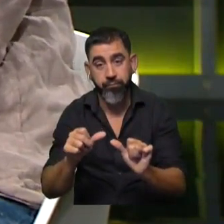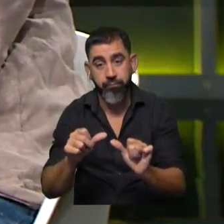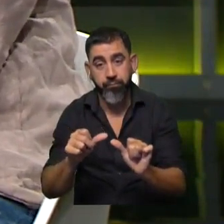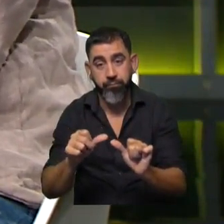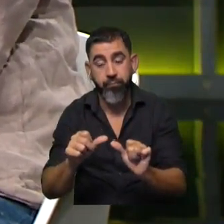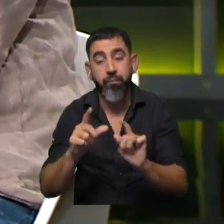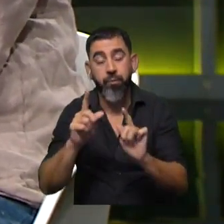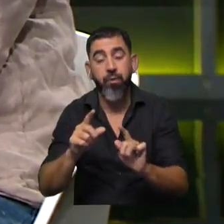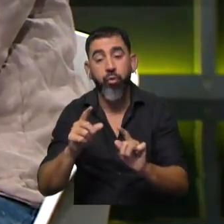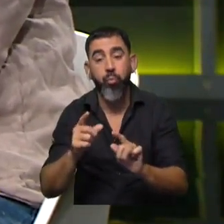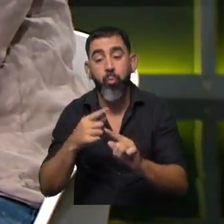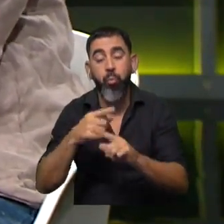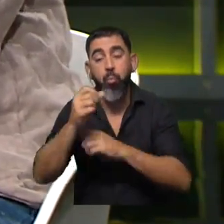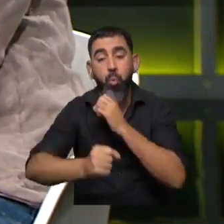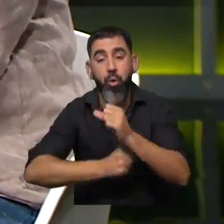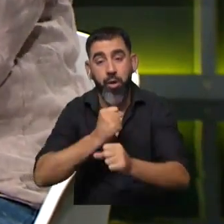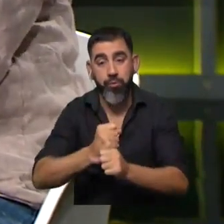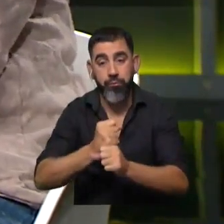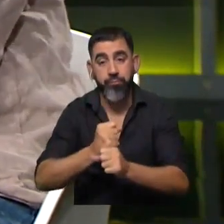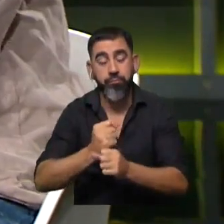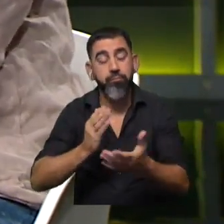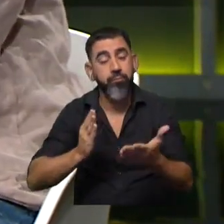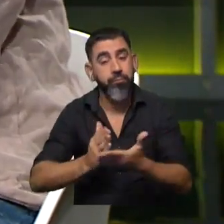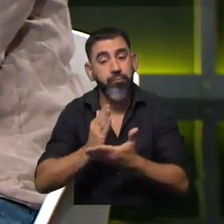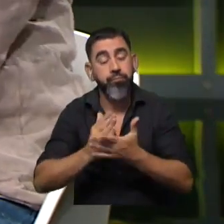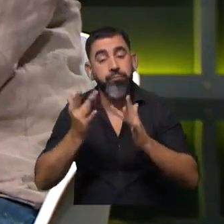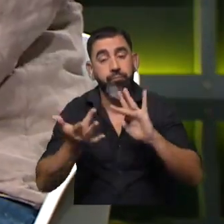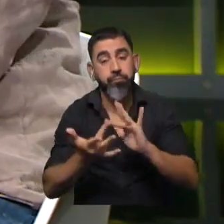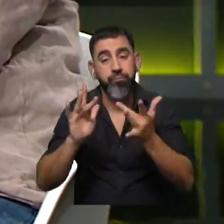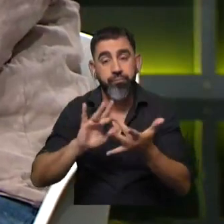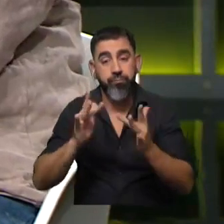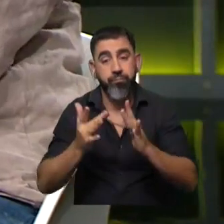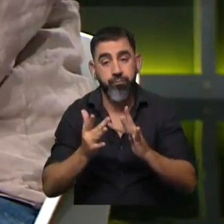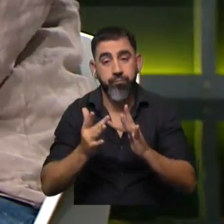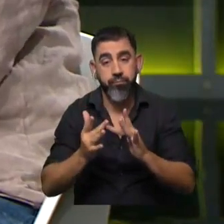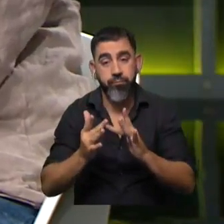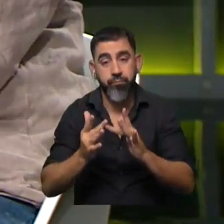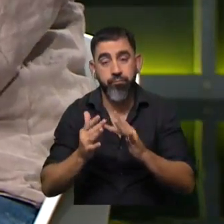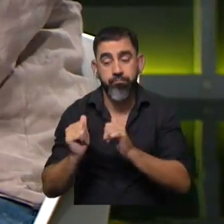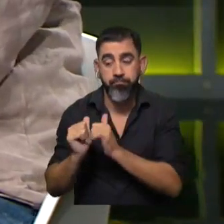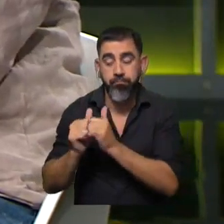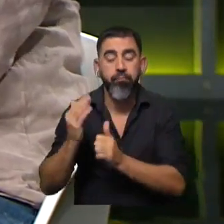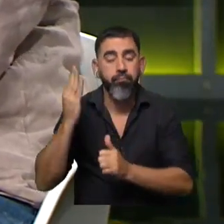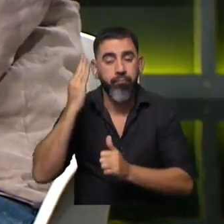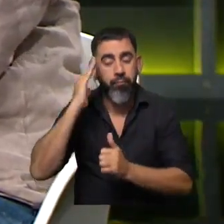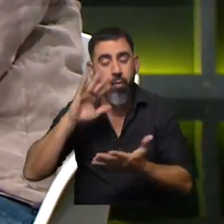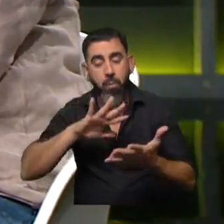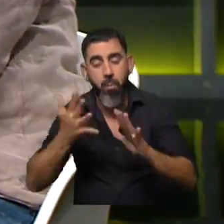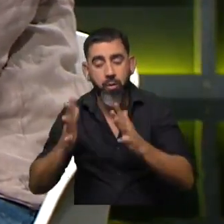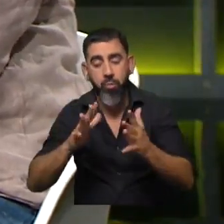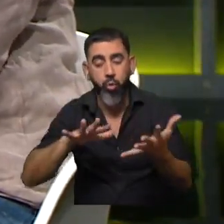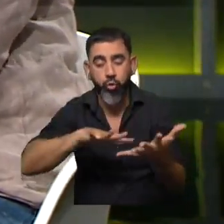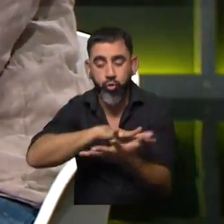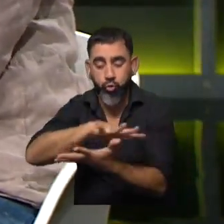y de prevalencia todos los años. Siempre estamos en contacto y vamos trabajando con ellos y sabemos más o menos cuáles son las